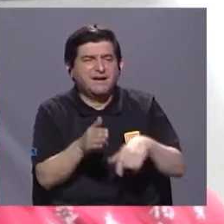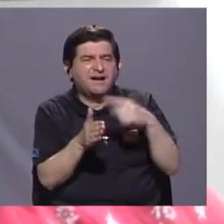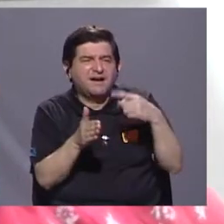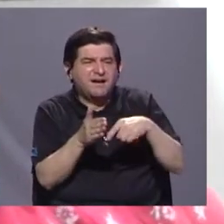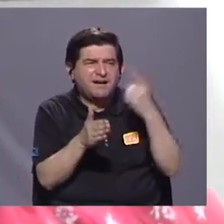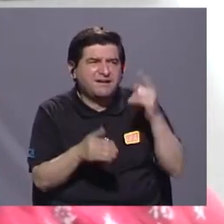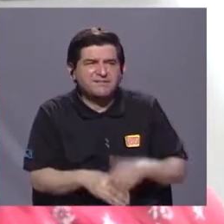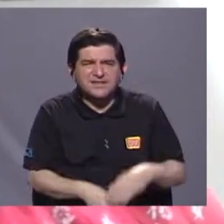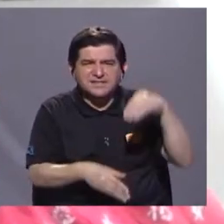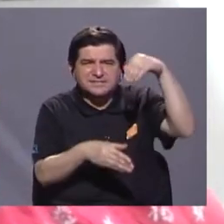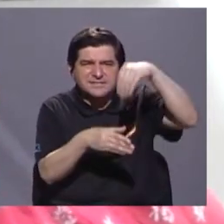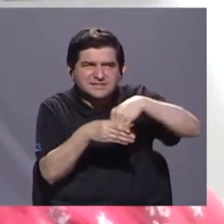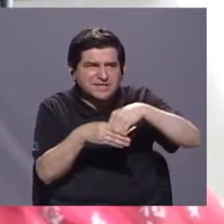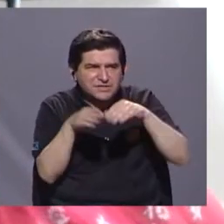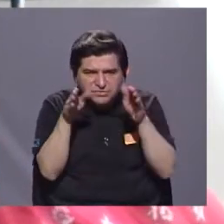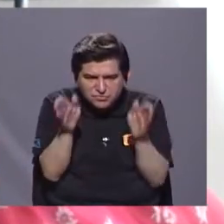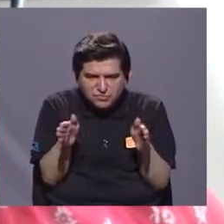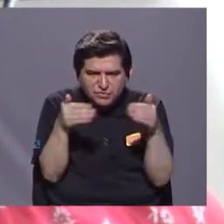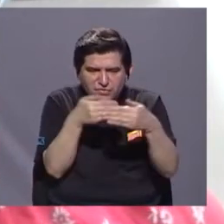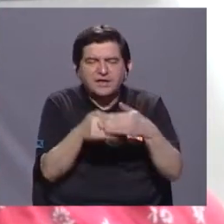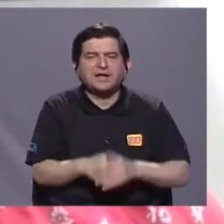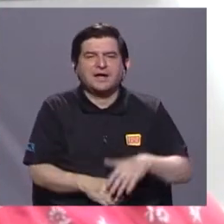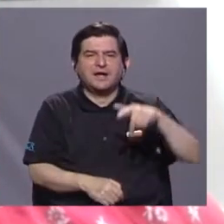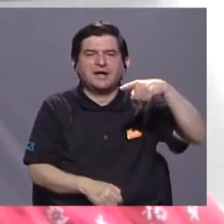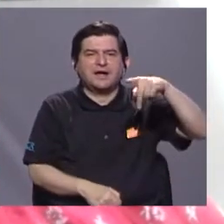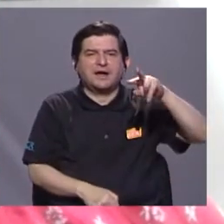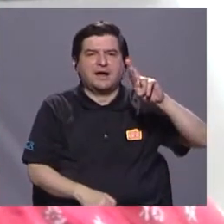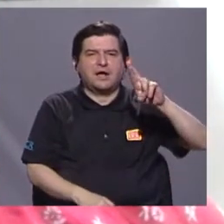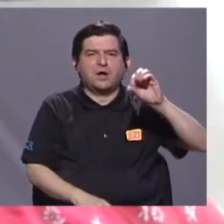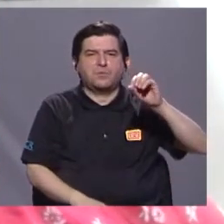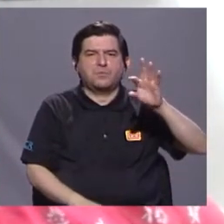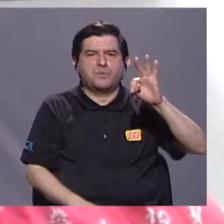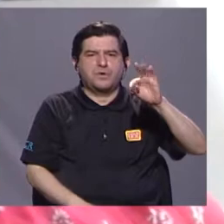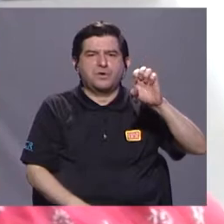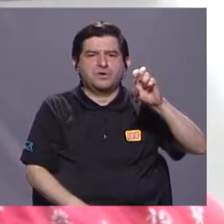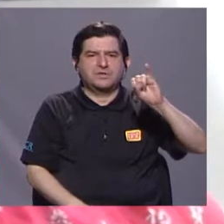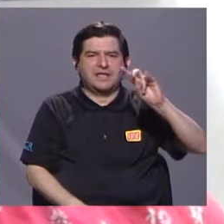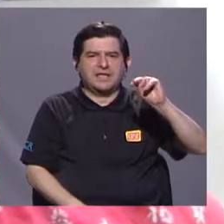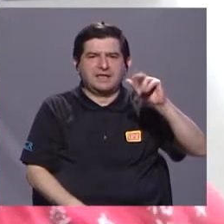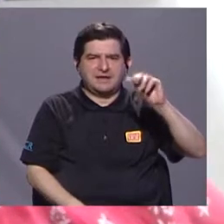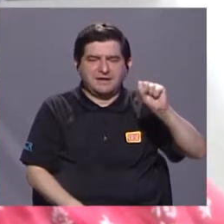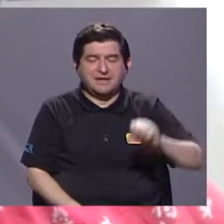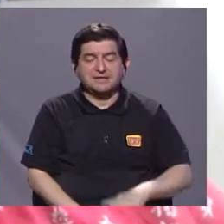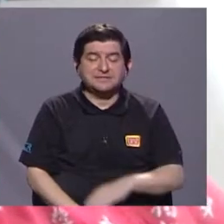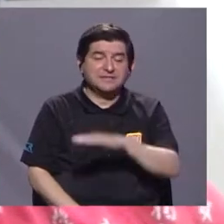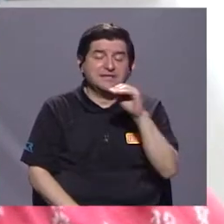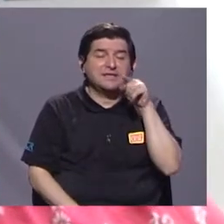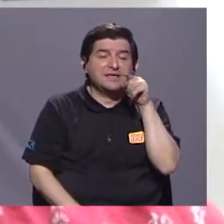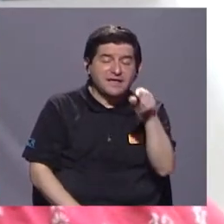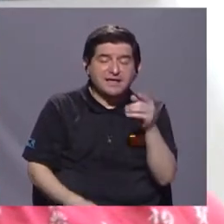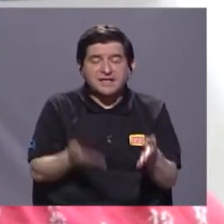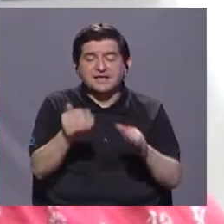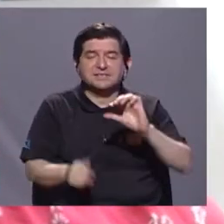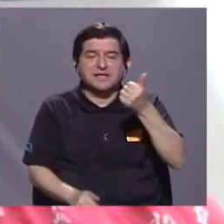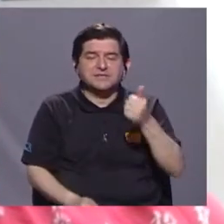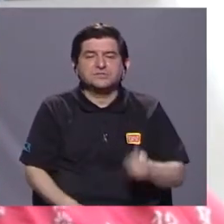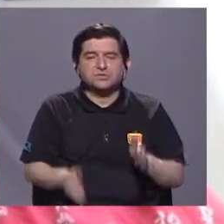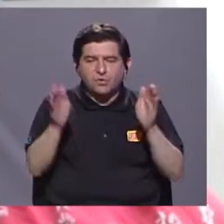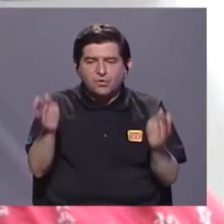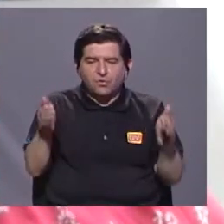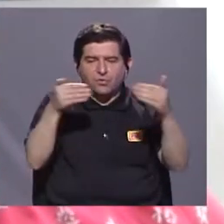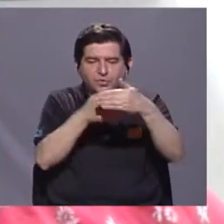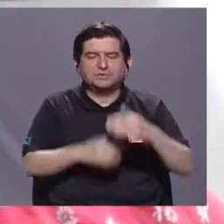en una caja de proteínas y a veces esta caja de proteínas tiene una caja una una otra capa más de